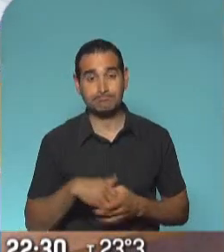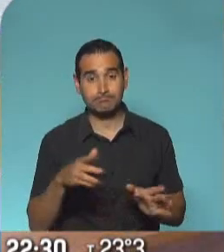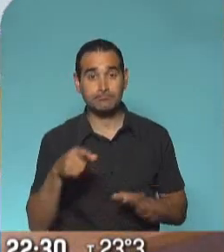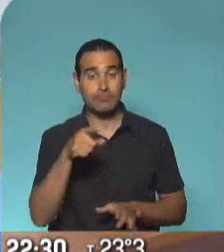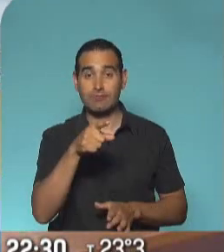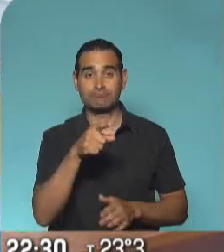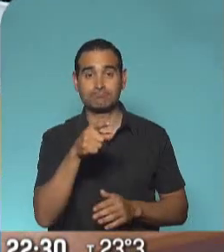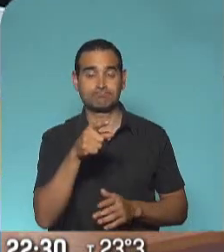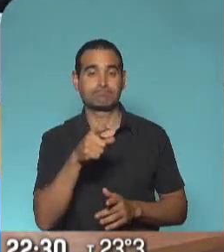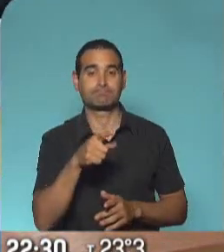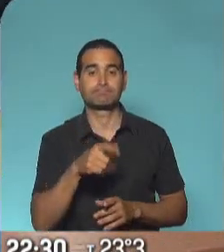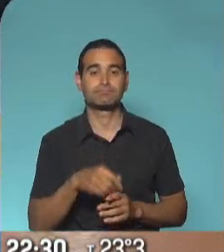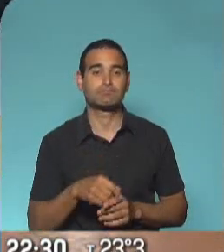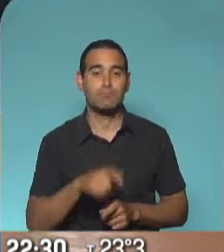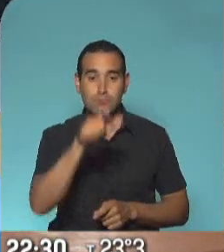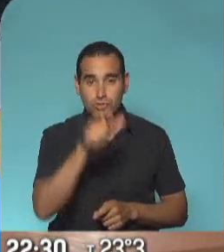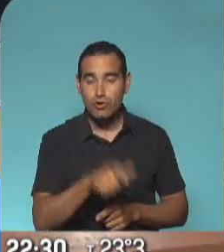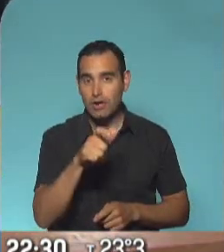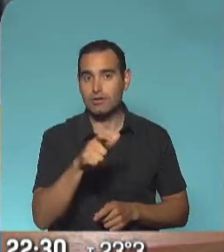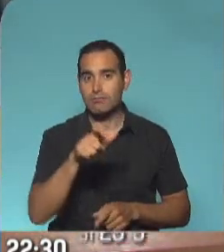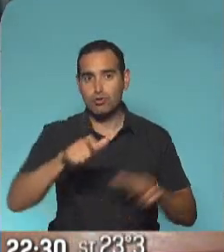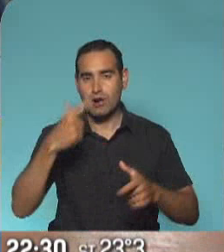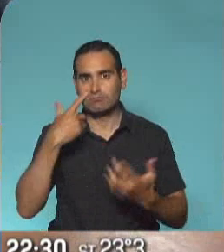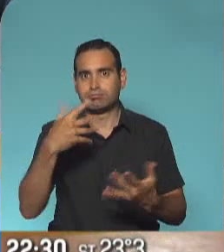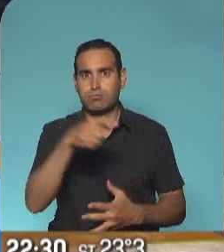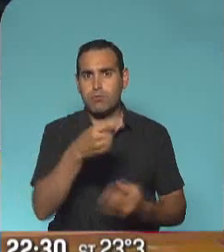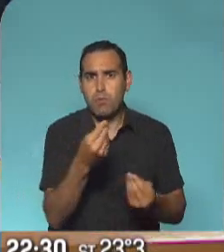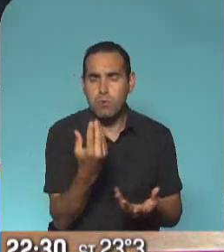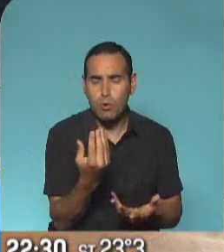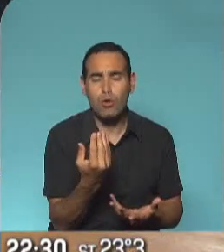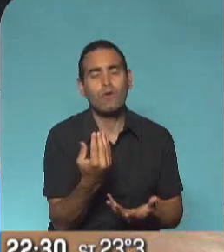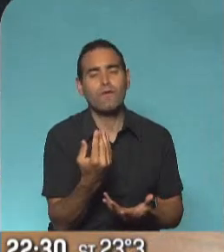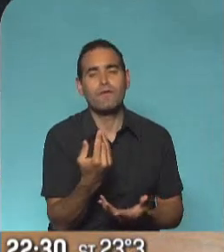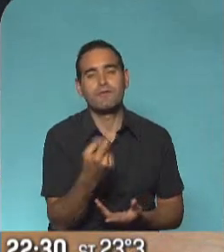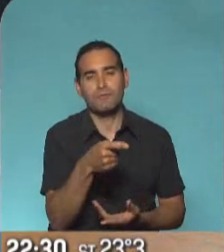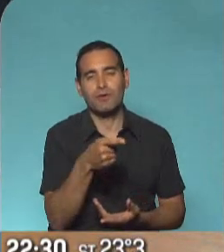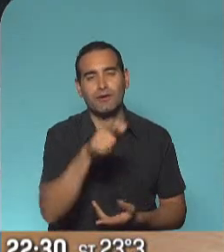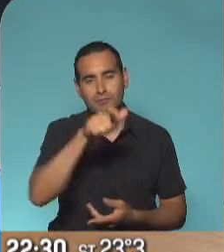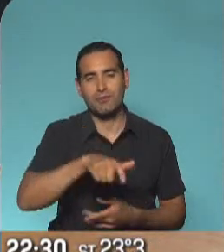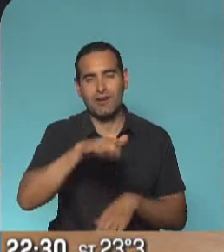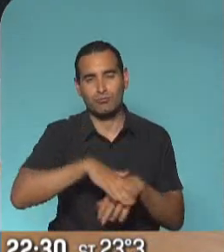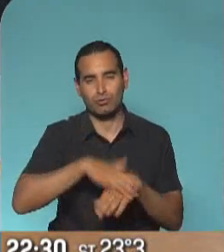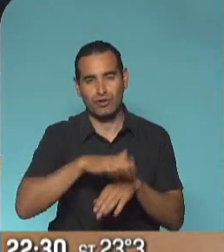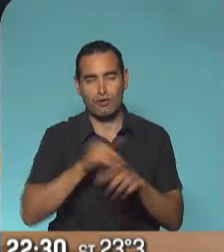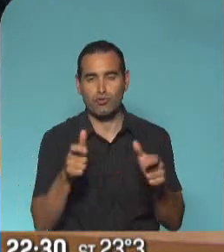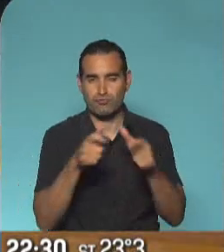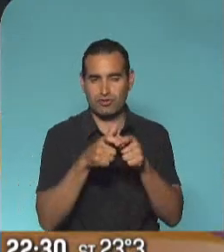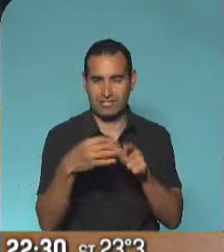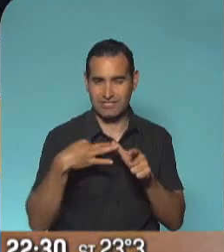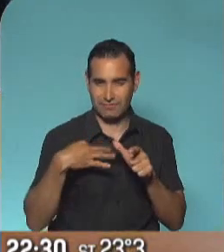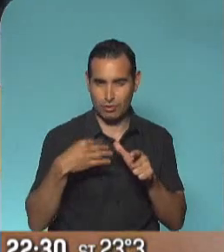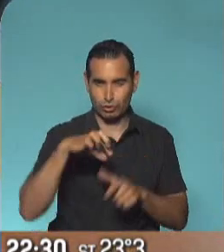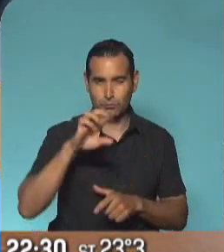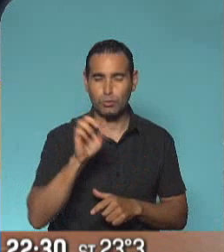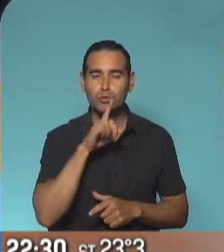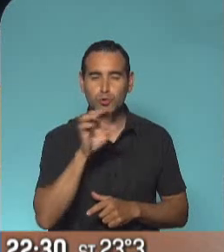salto hacia el conocimiento público fue justamente como titular del Comité Cívico de Potosí, y esta